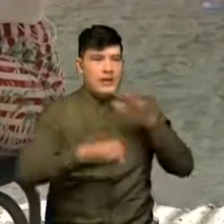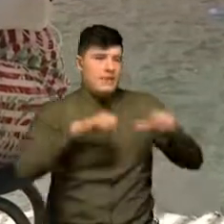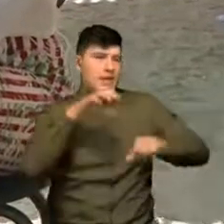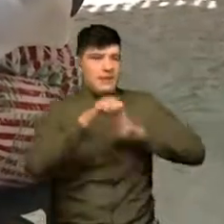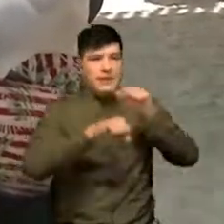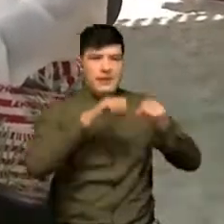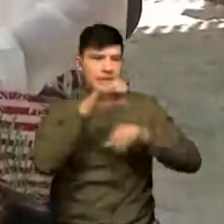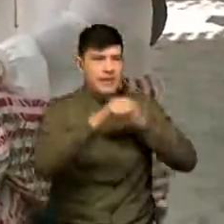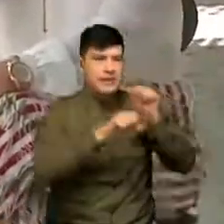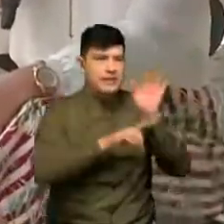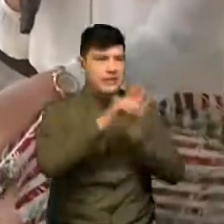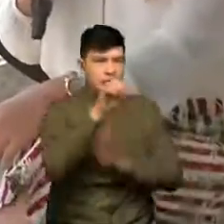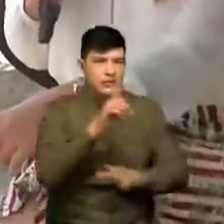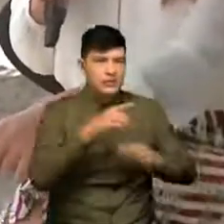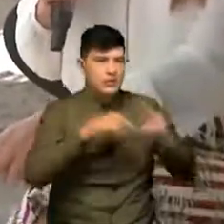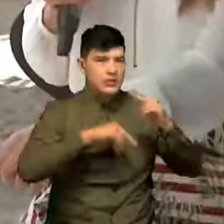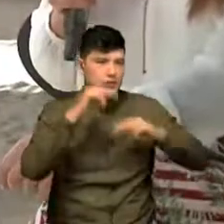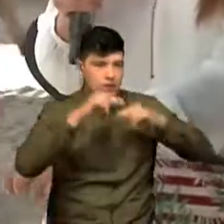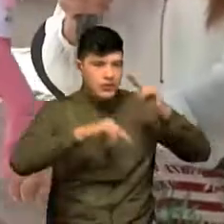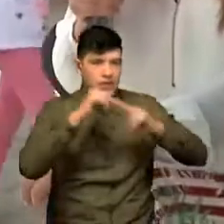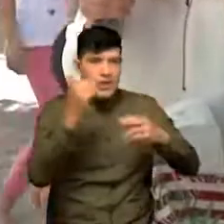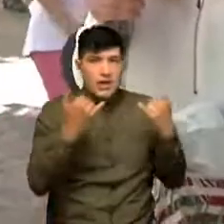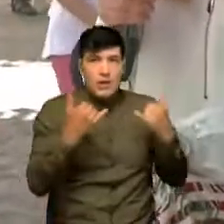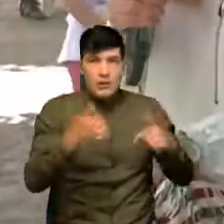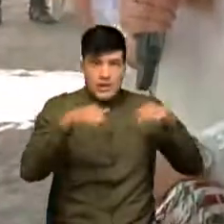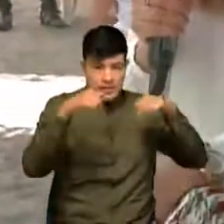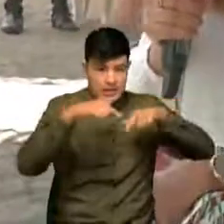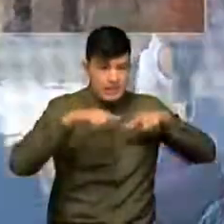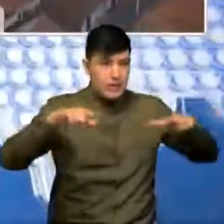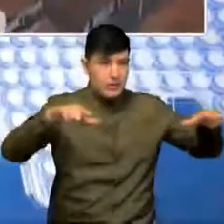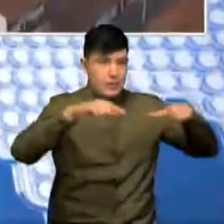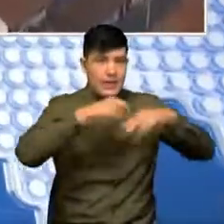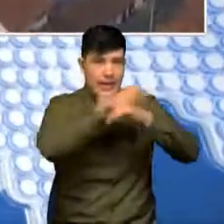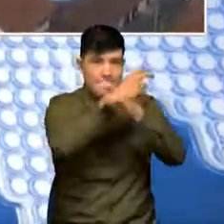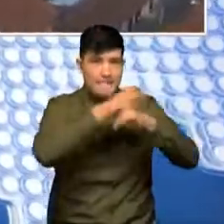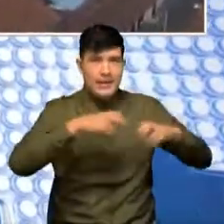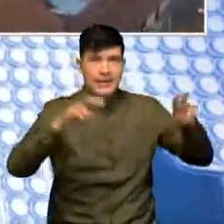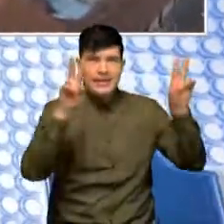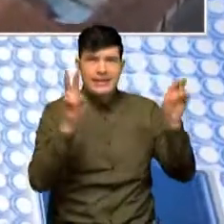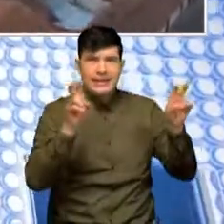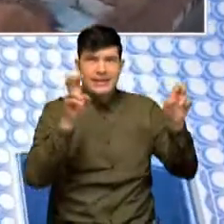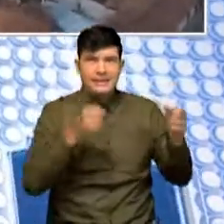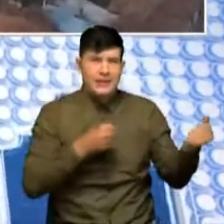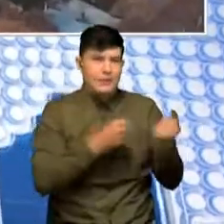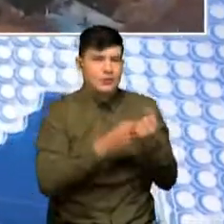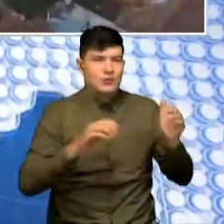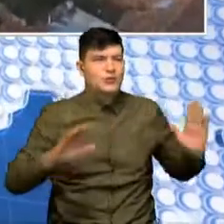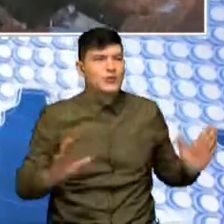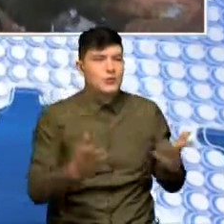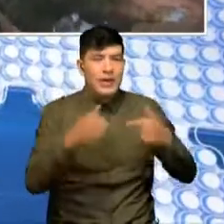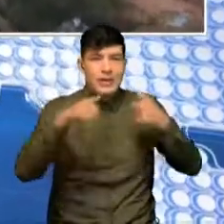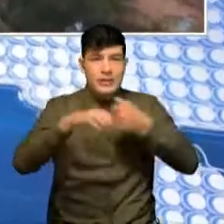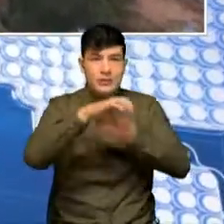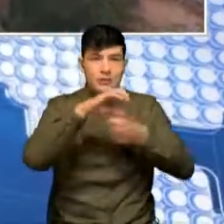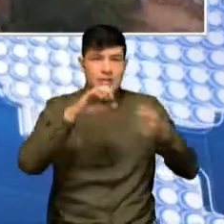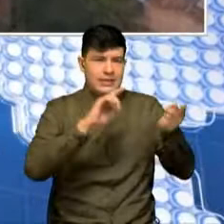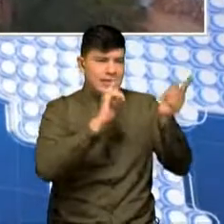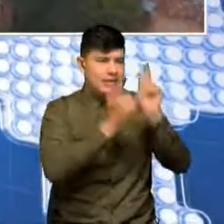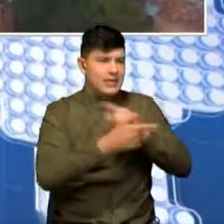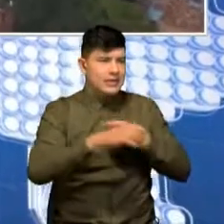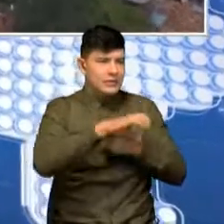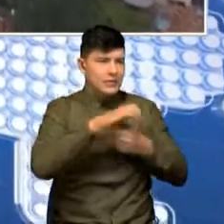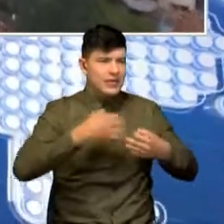en torno a obras como en la cual nos encontramos hoy, como lo es el parque temático. Entonces la ciudad se transforma, es una ciudad más moderna,